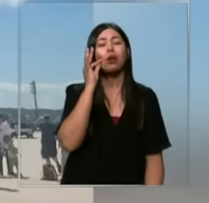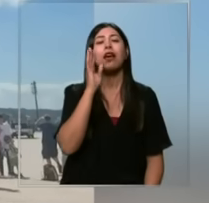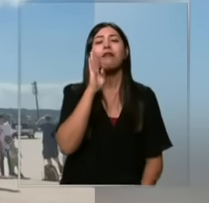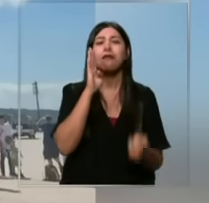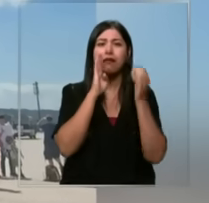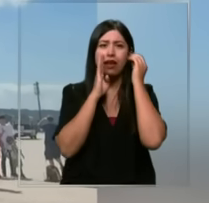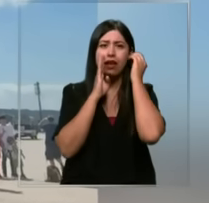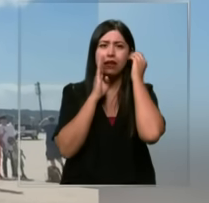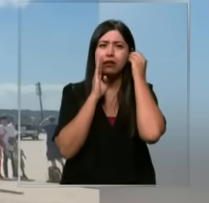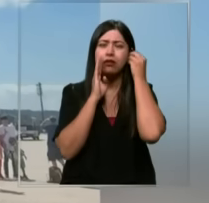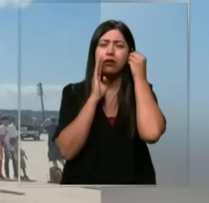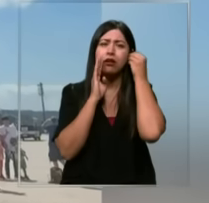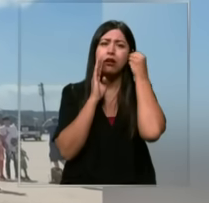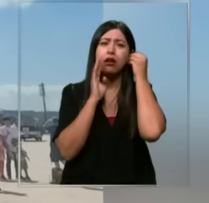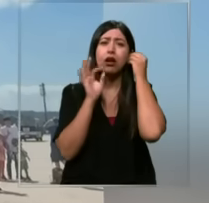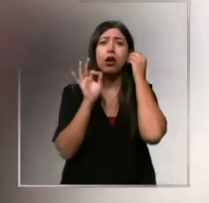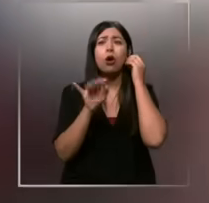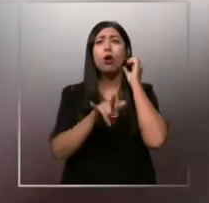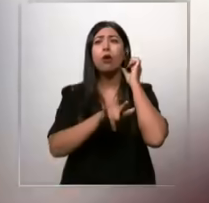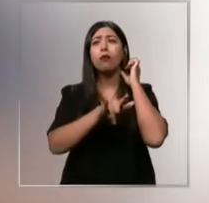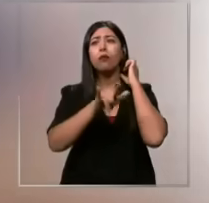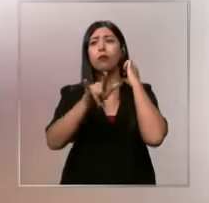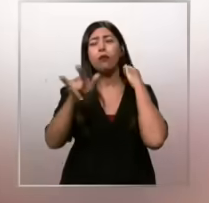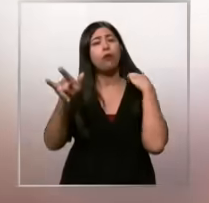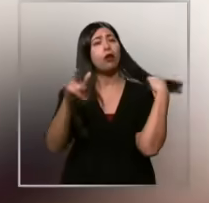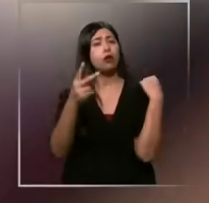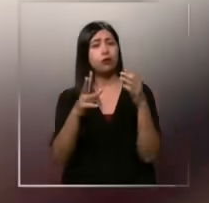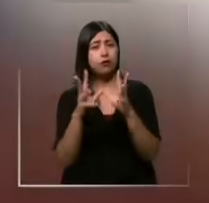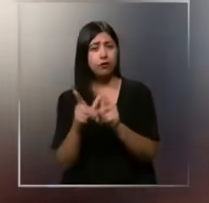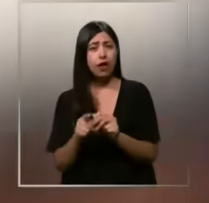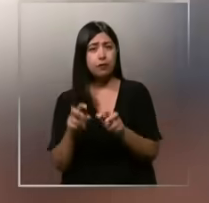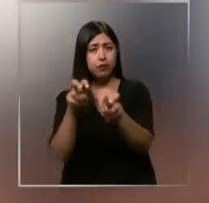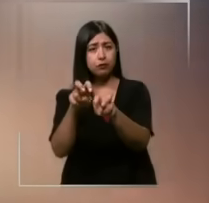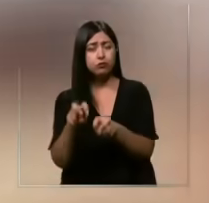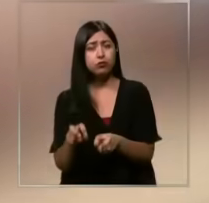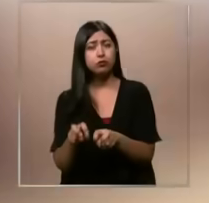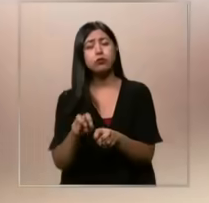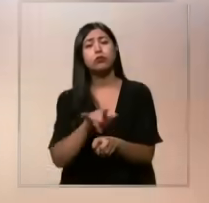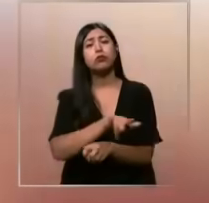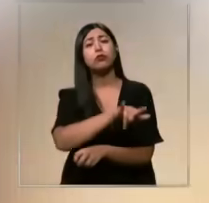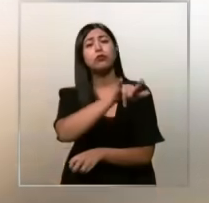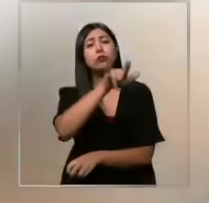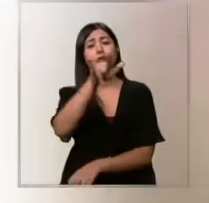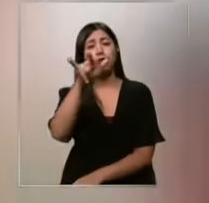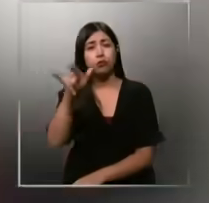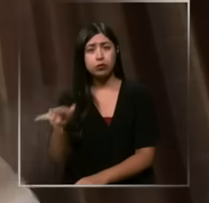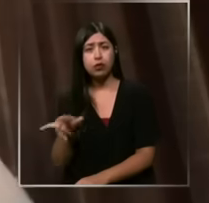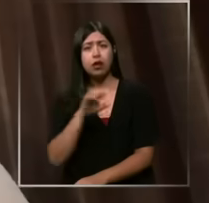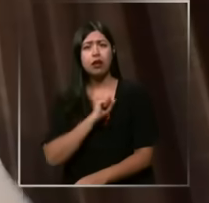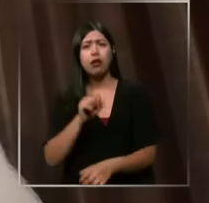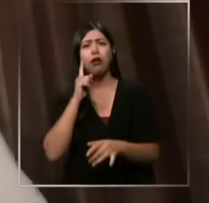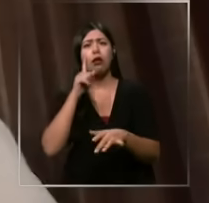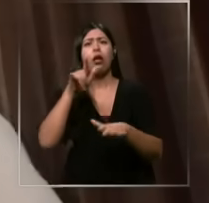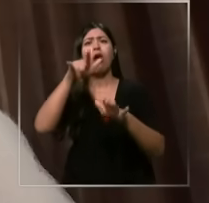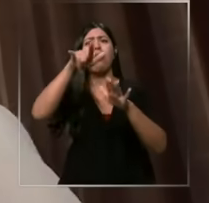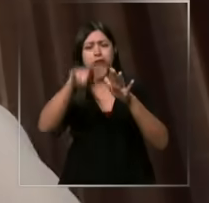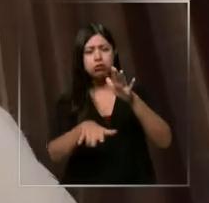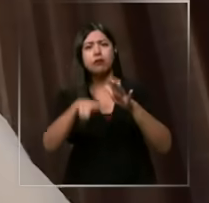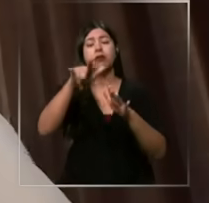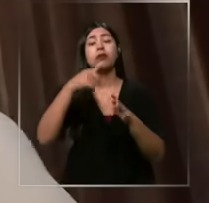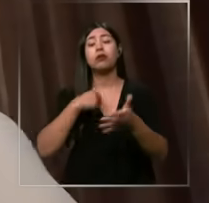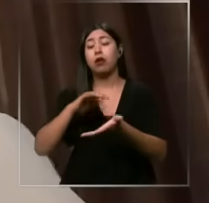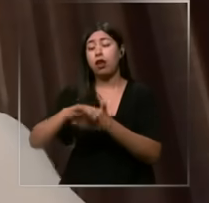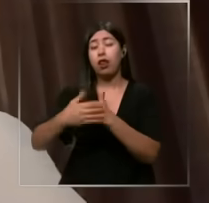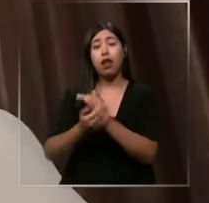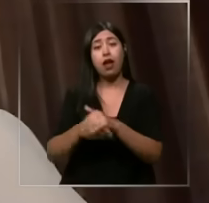cuando dice que el vuelo que tomó junto a su familia en Sydney con destino final Santiago se detuvo. Lavé las manos,